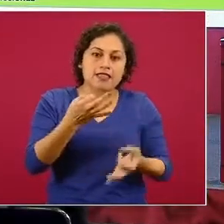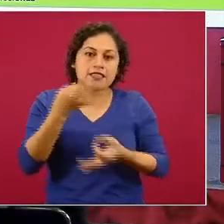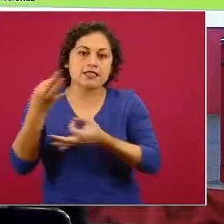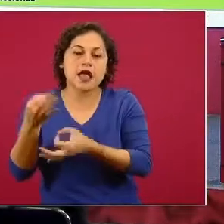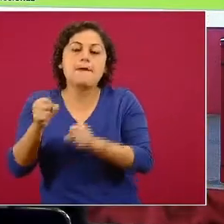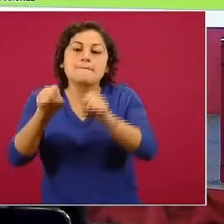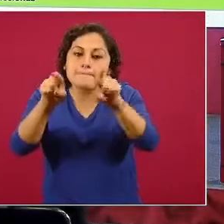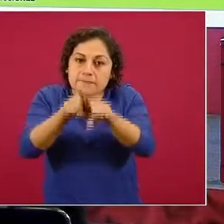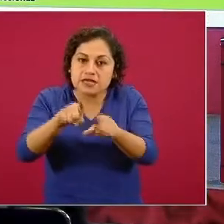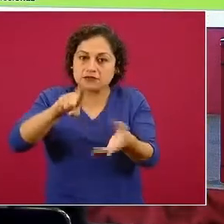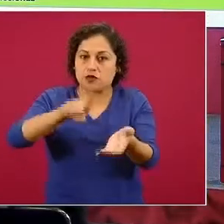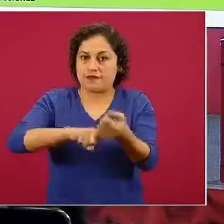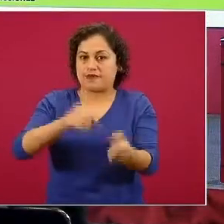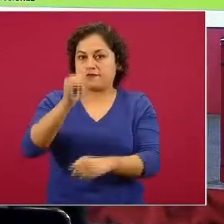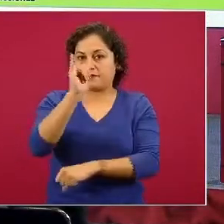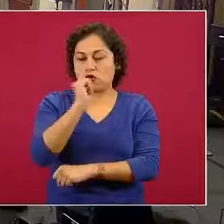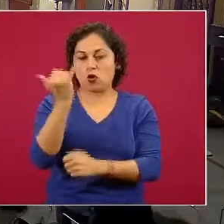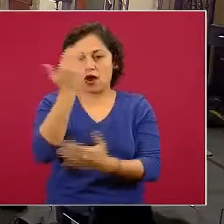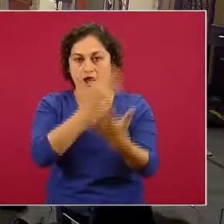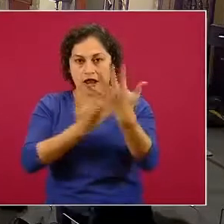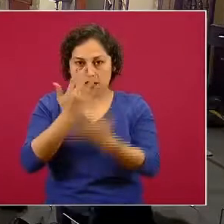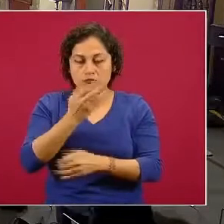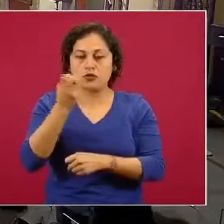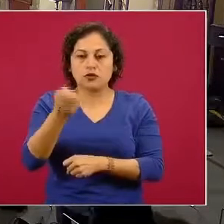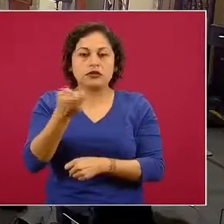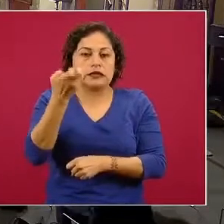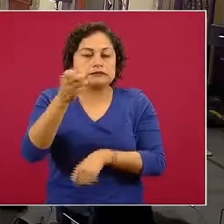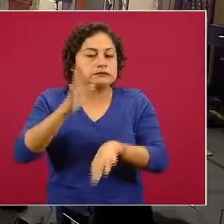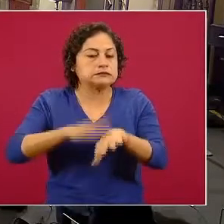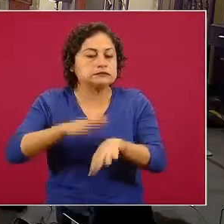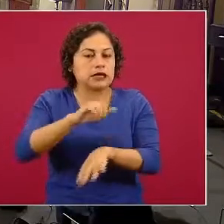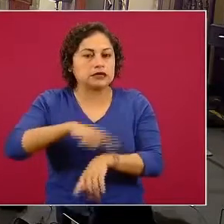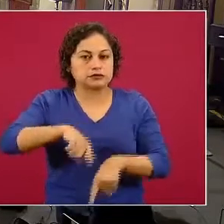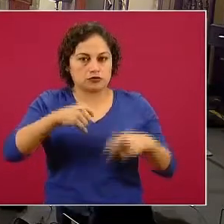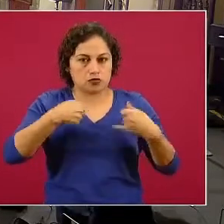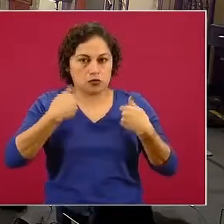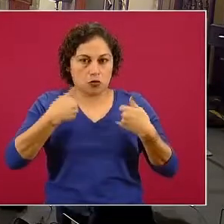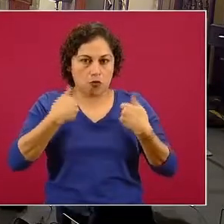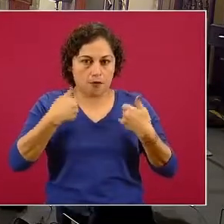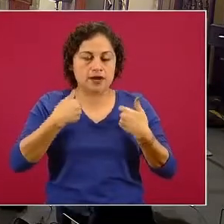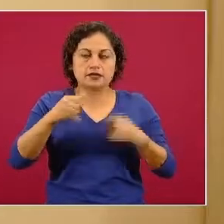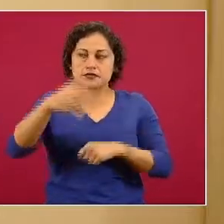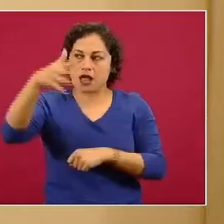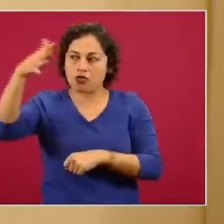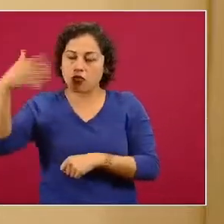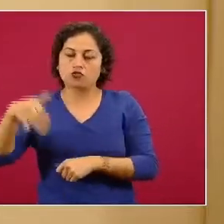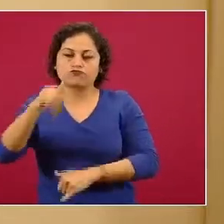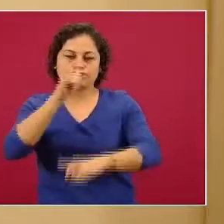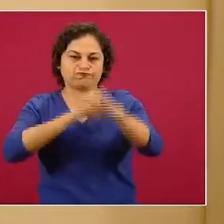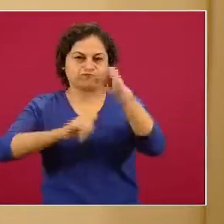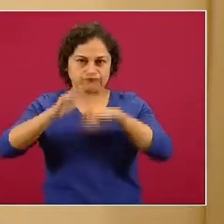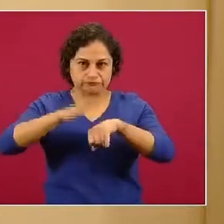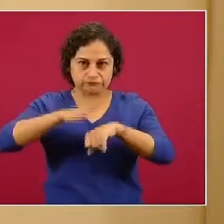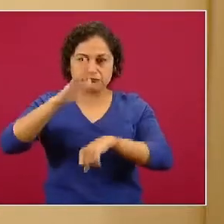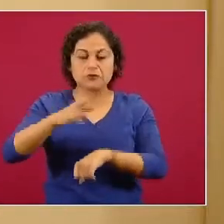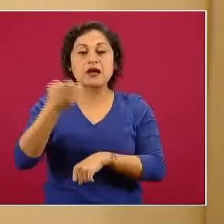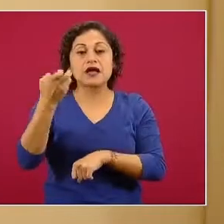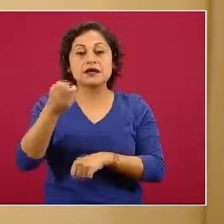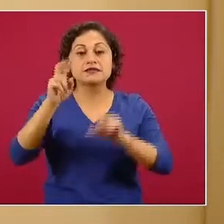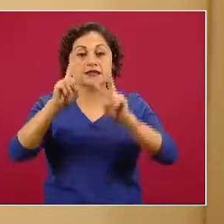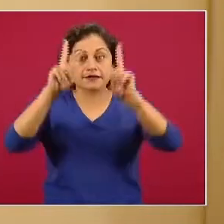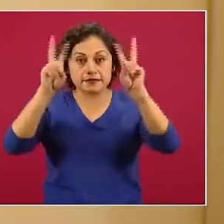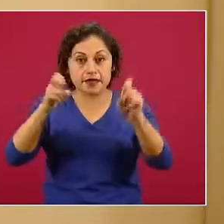que de hecho es el más prevalente en jóvenes y en adultos, se tiene que ver desde la salud pública y la salud